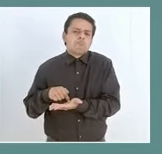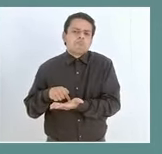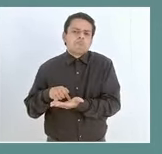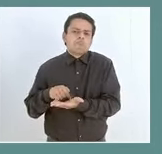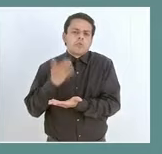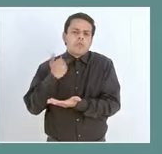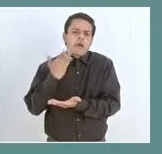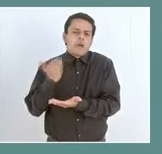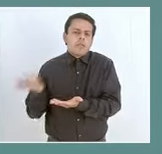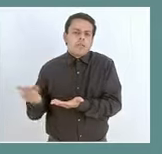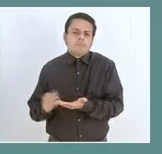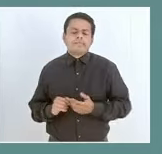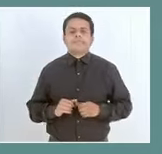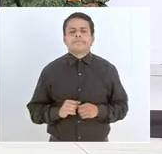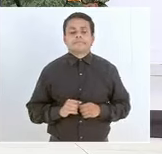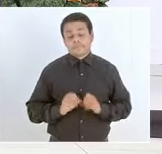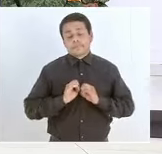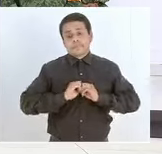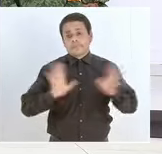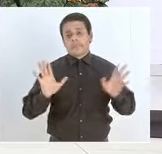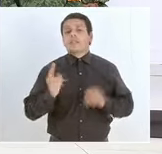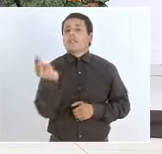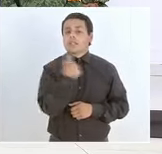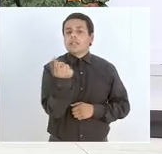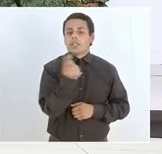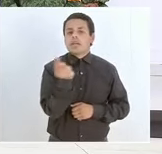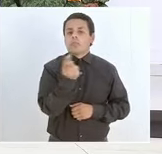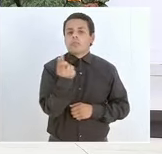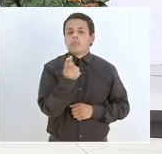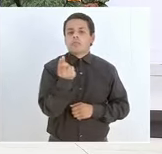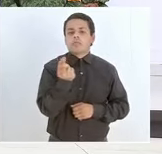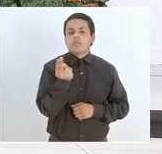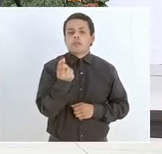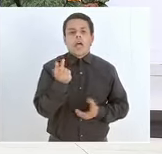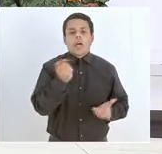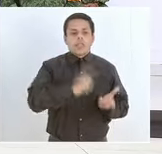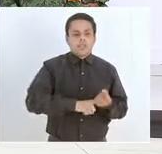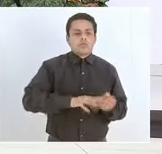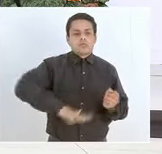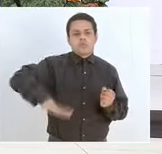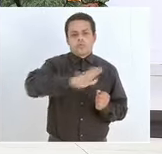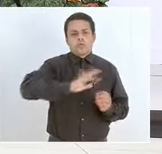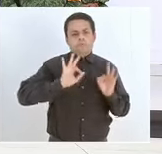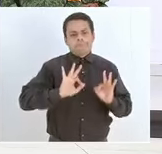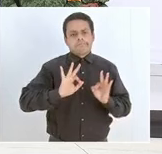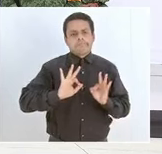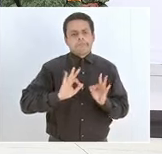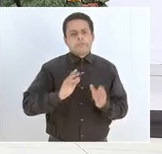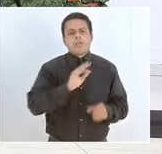Y desde luego que necesitamos la seguridad interior y necesitamos